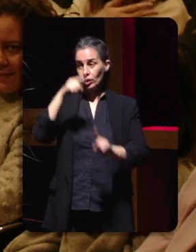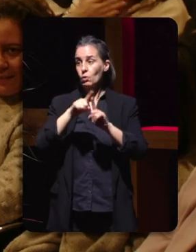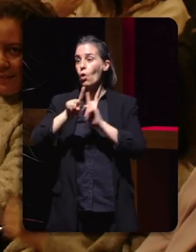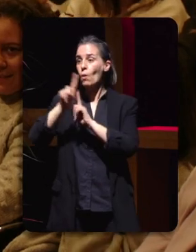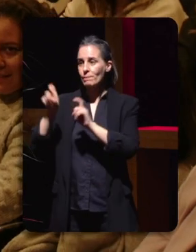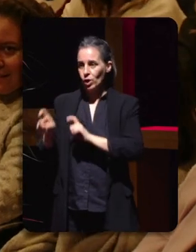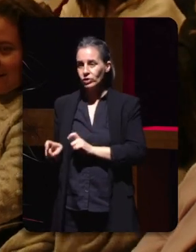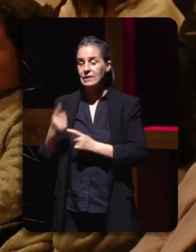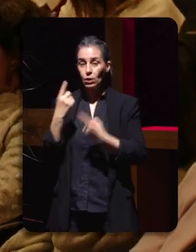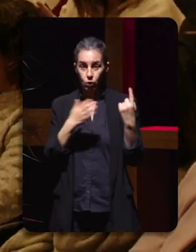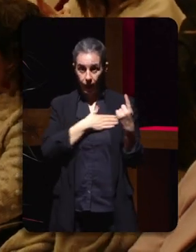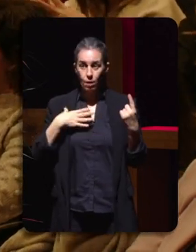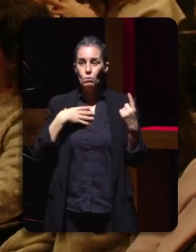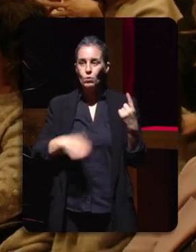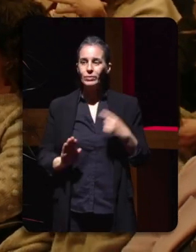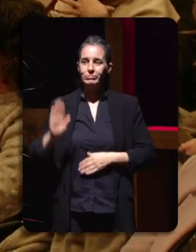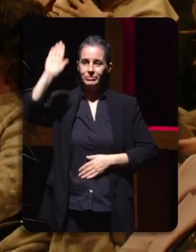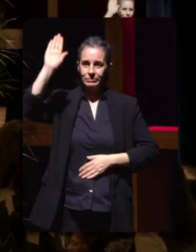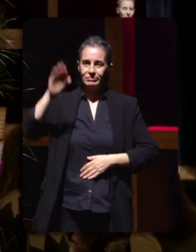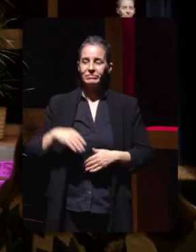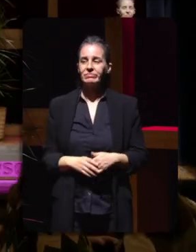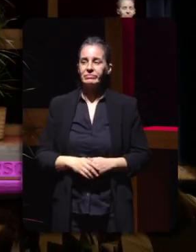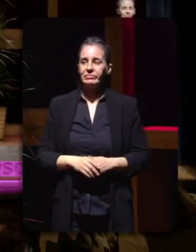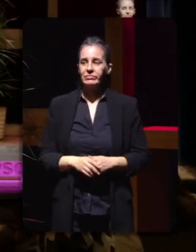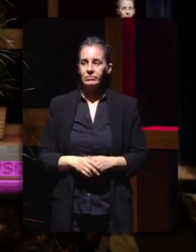puede levantar la mano y le acercamos un micro